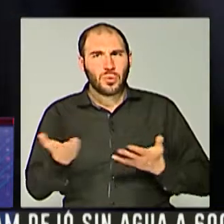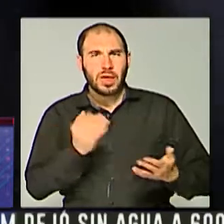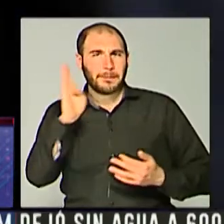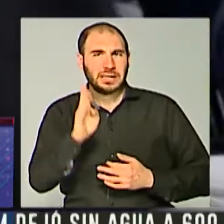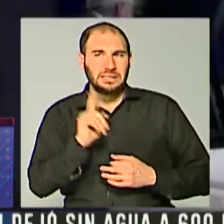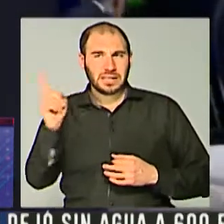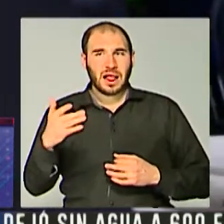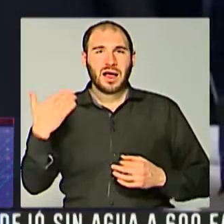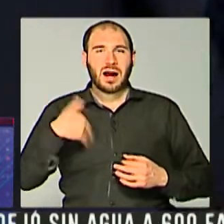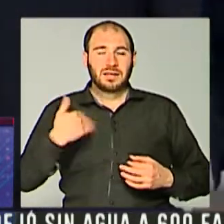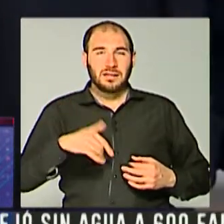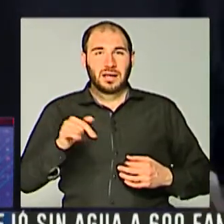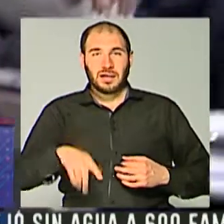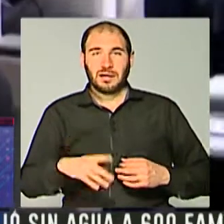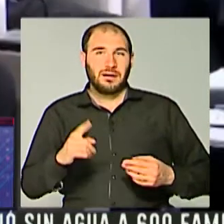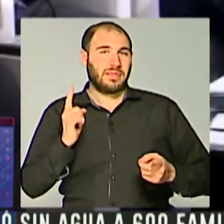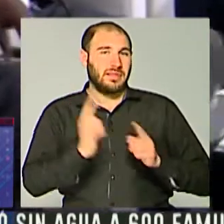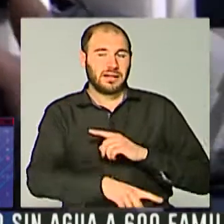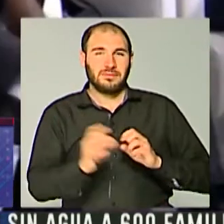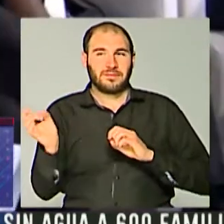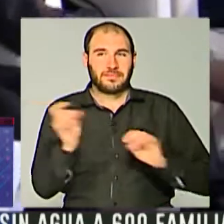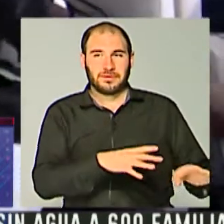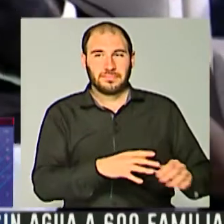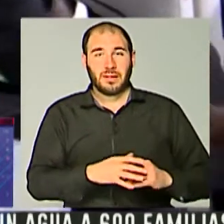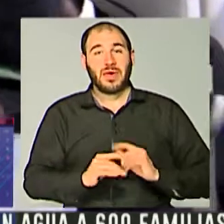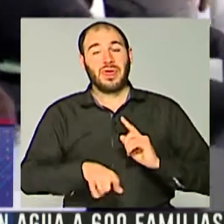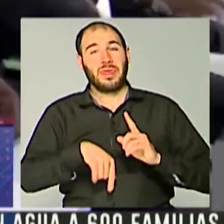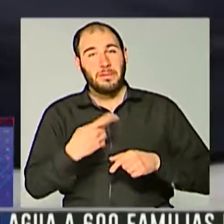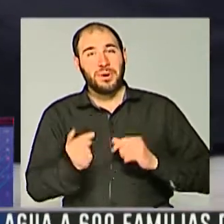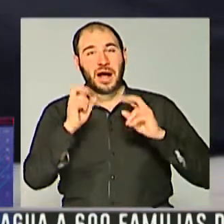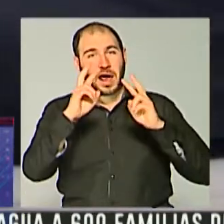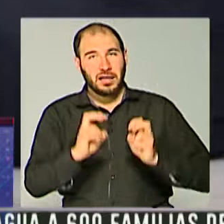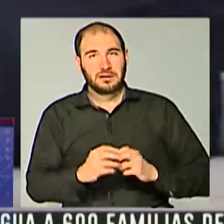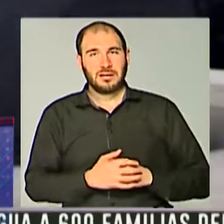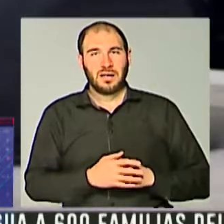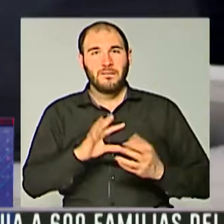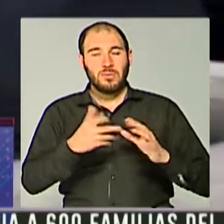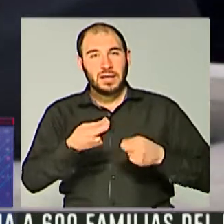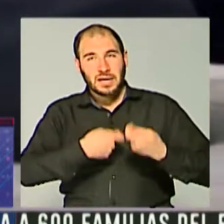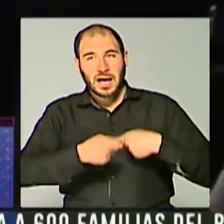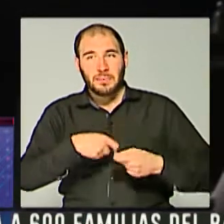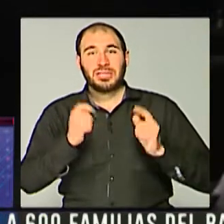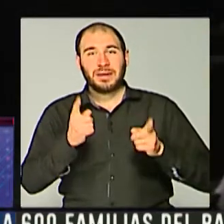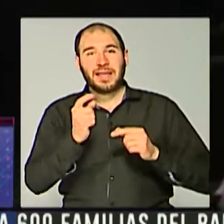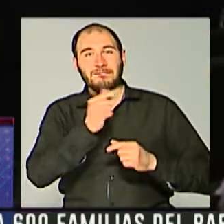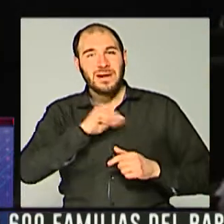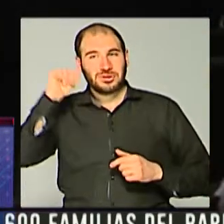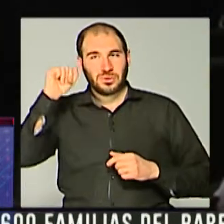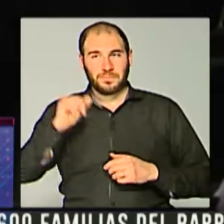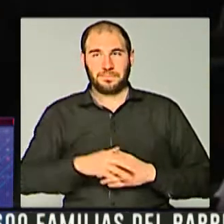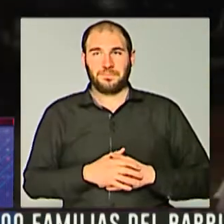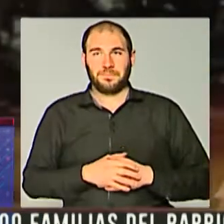brasil y argentina se vio inmediatamente contagiado después están analizando el tipo de cambio y la inflación fundamentalmente